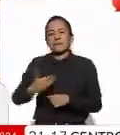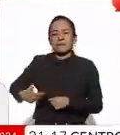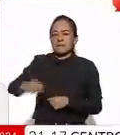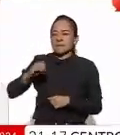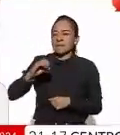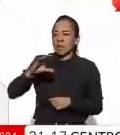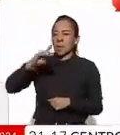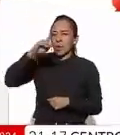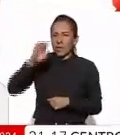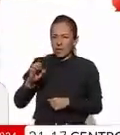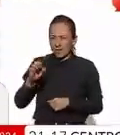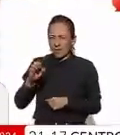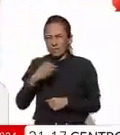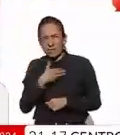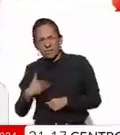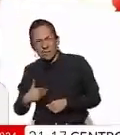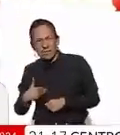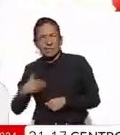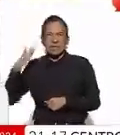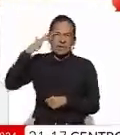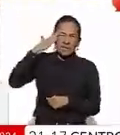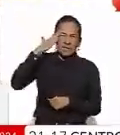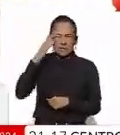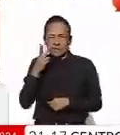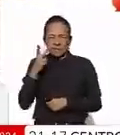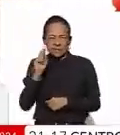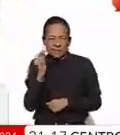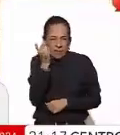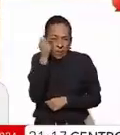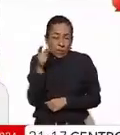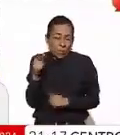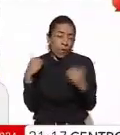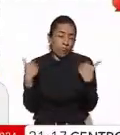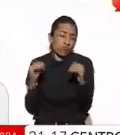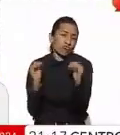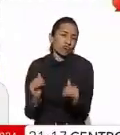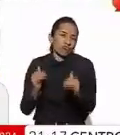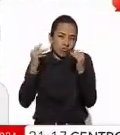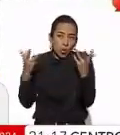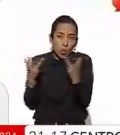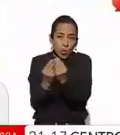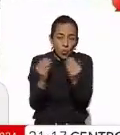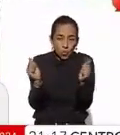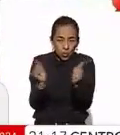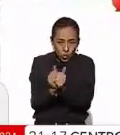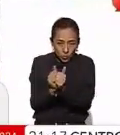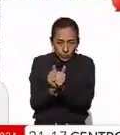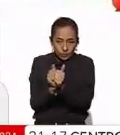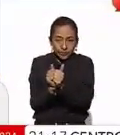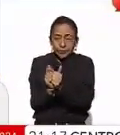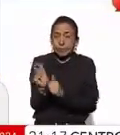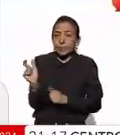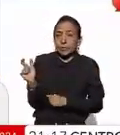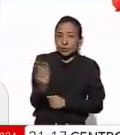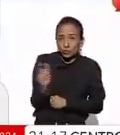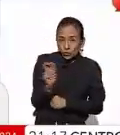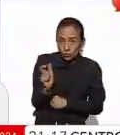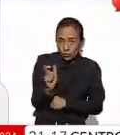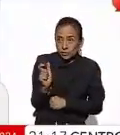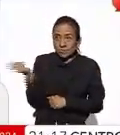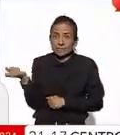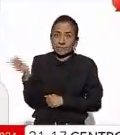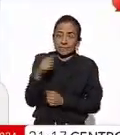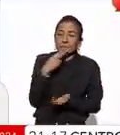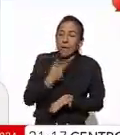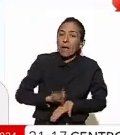presidente o director, no recuerdo la figura, funcionario de alto nivel que incluso con Xóchitl Gálvez fue quien le armó, por así decirlo, su